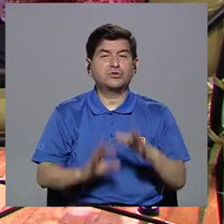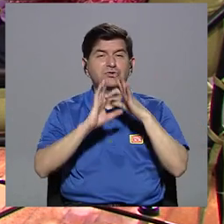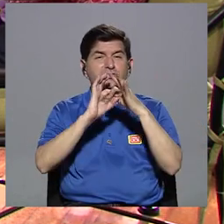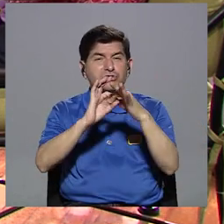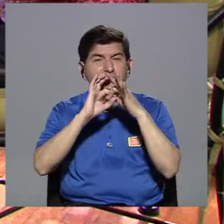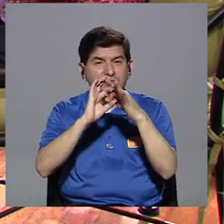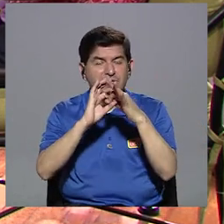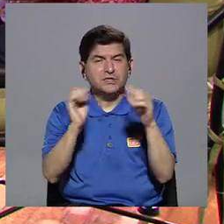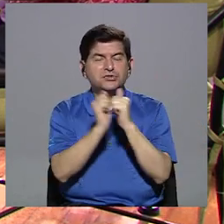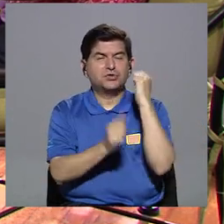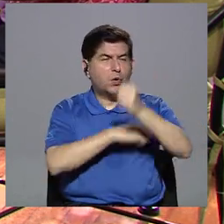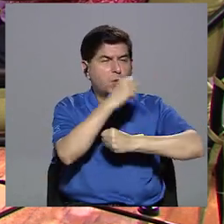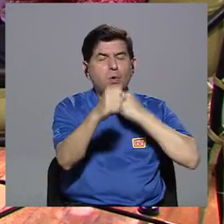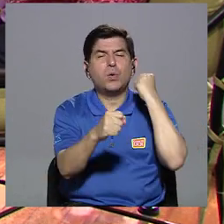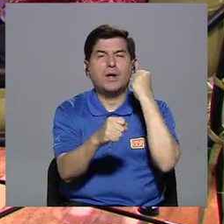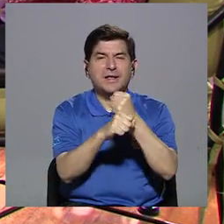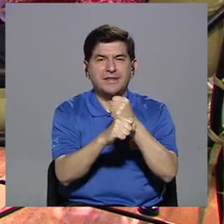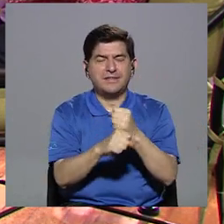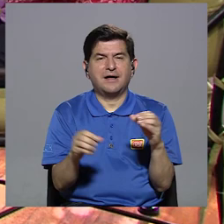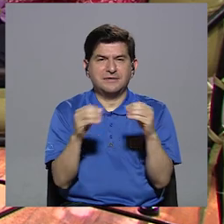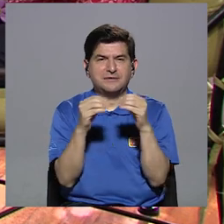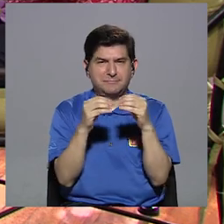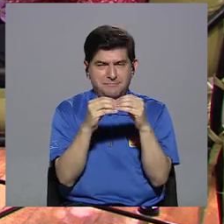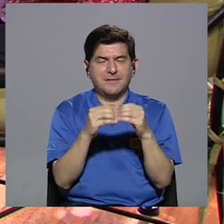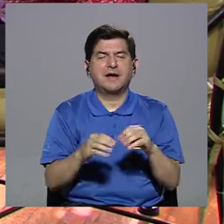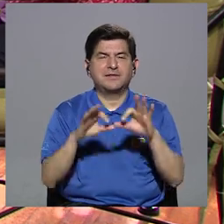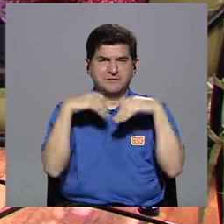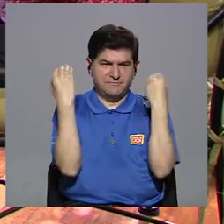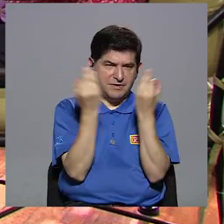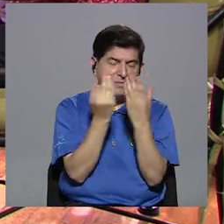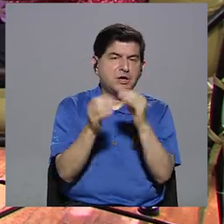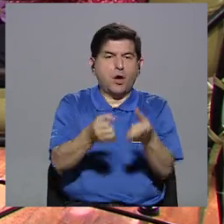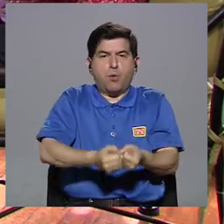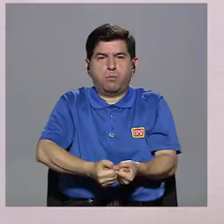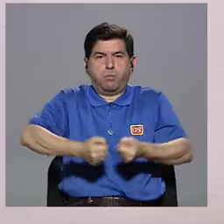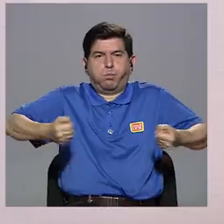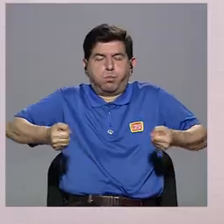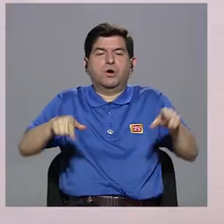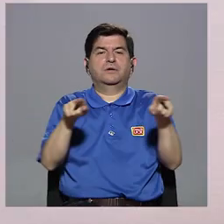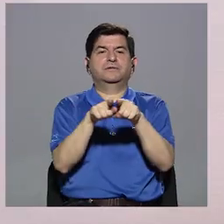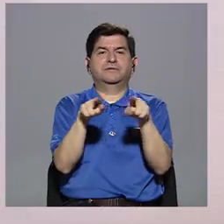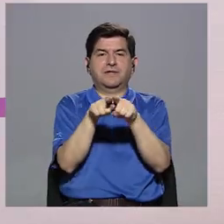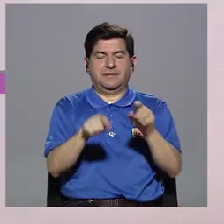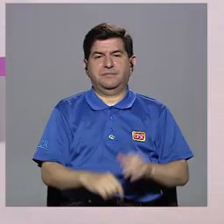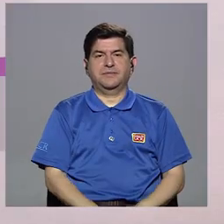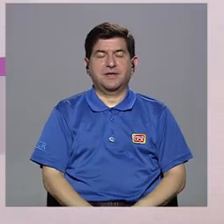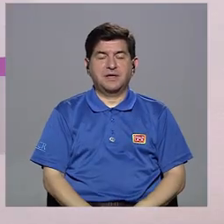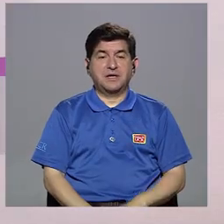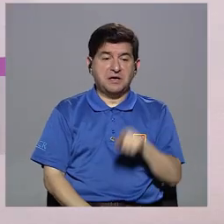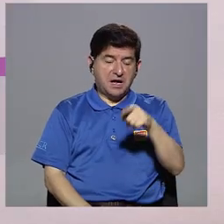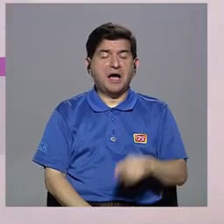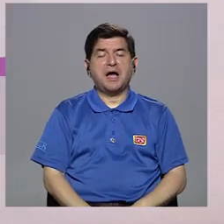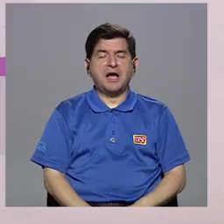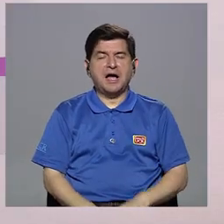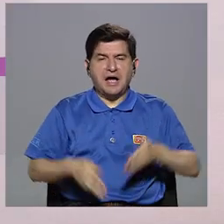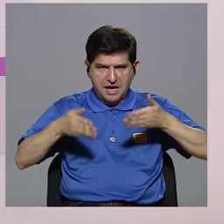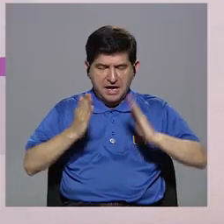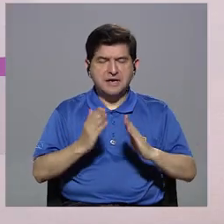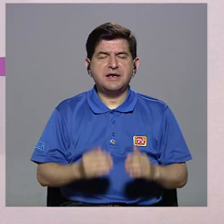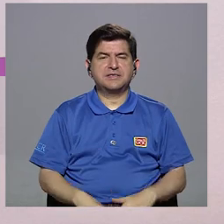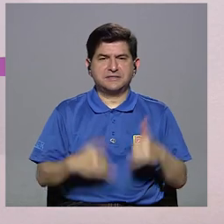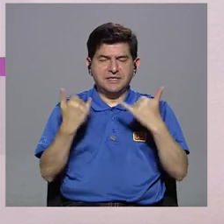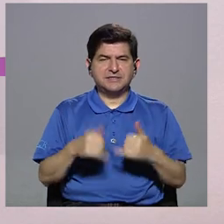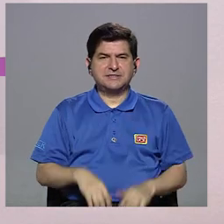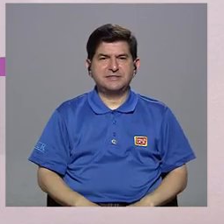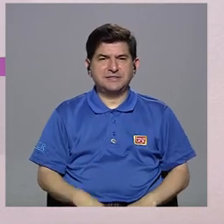relacionada digamos con la edad más familiar y con la obesidad también también se nace con la predisposición